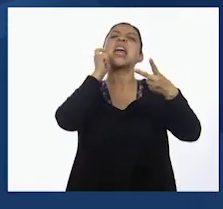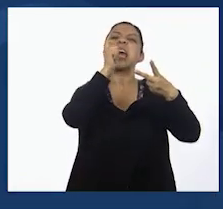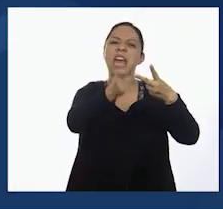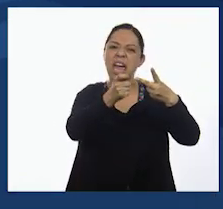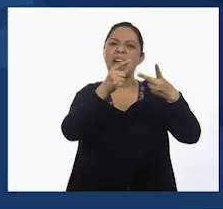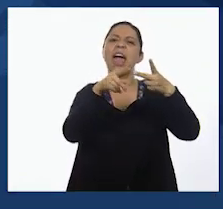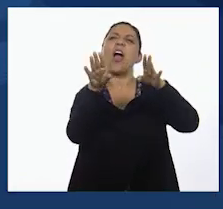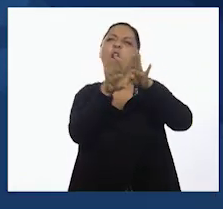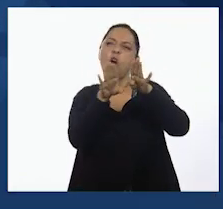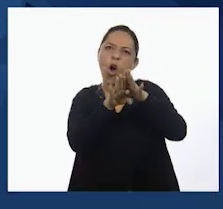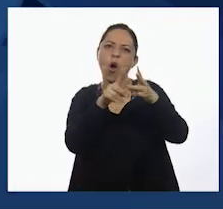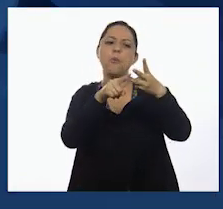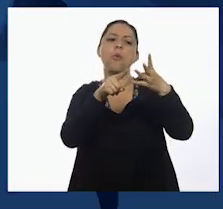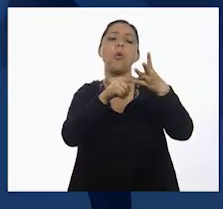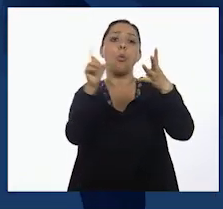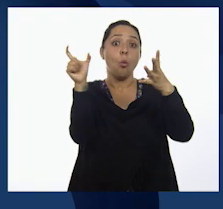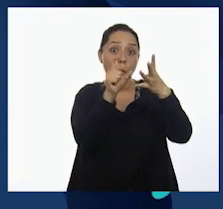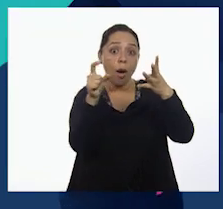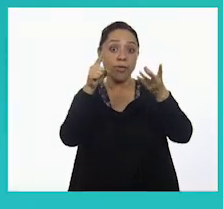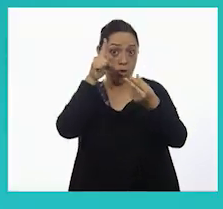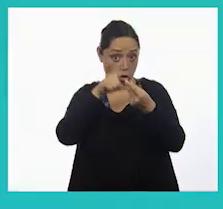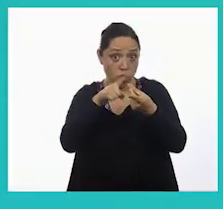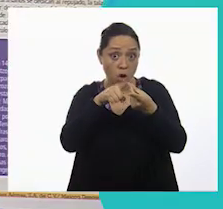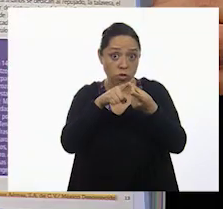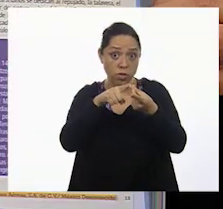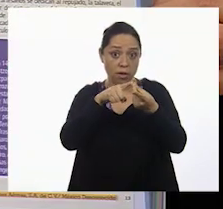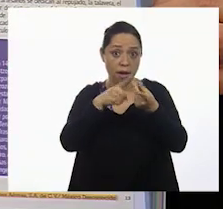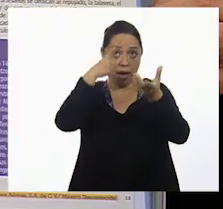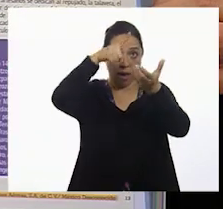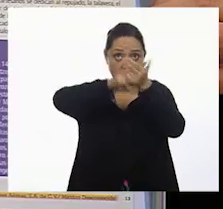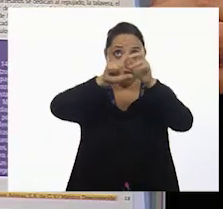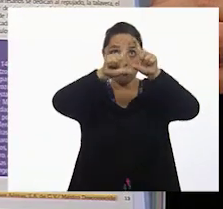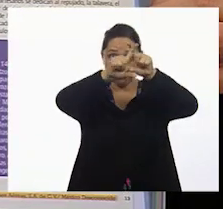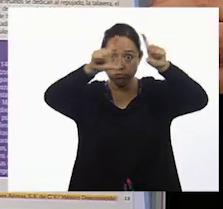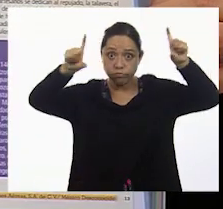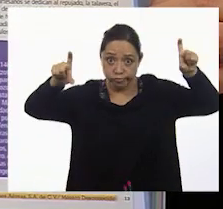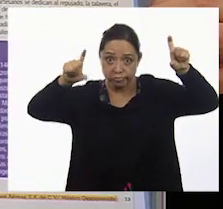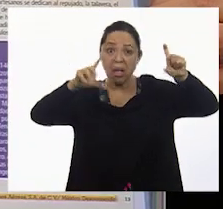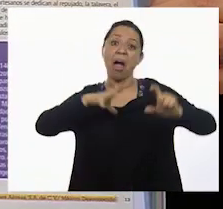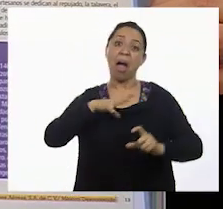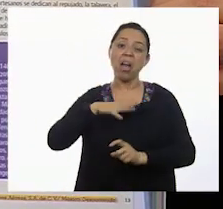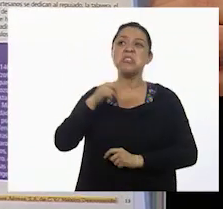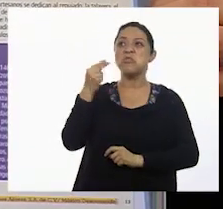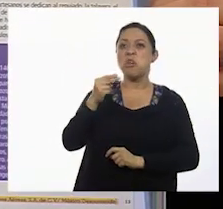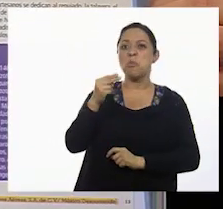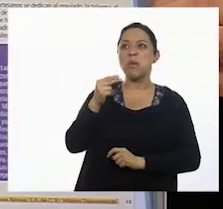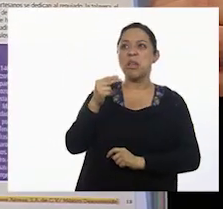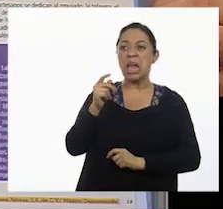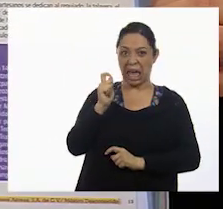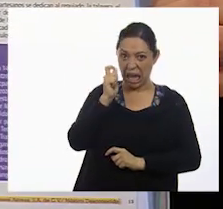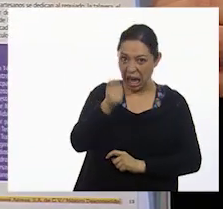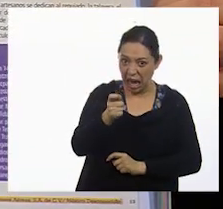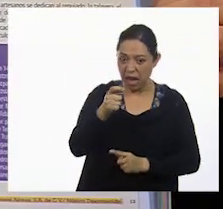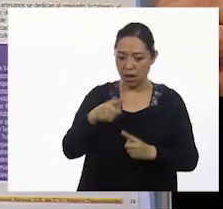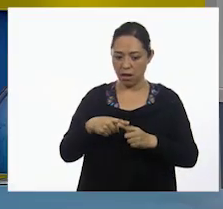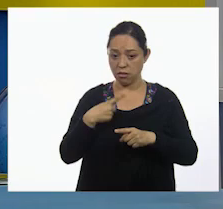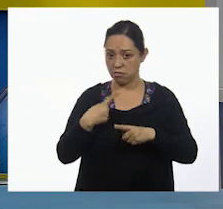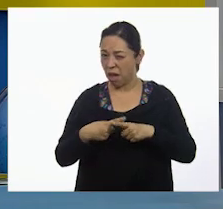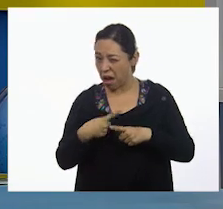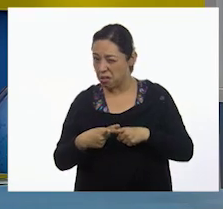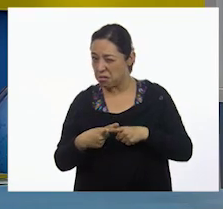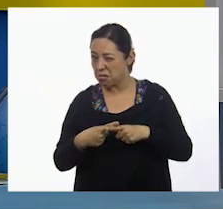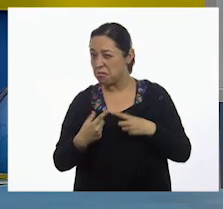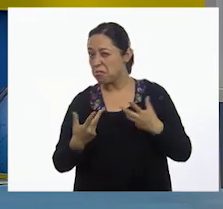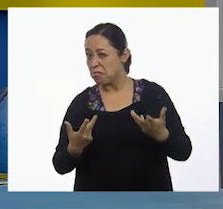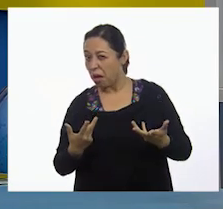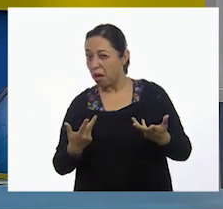¿cómo?, ¿cuándo y dónde? Tenemos ahí el nombre, Tepoztlán, pues sí, también ¿qué? ¿O quién? ¿Sí?